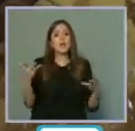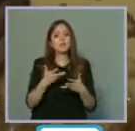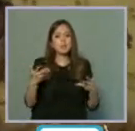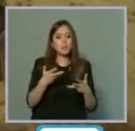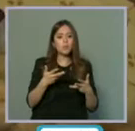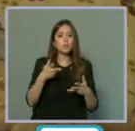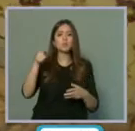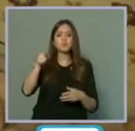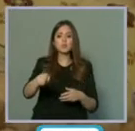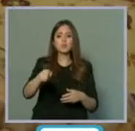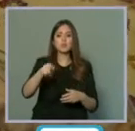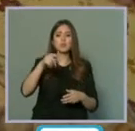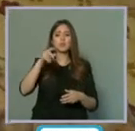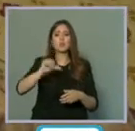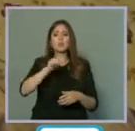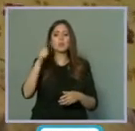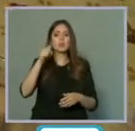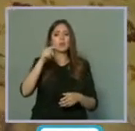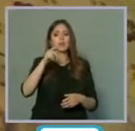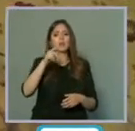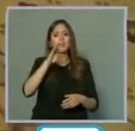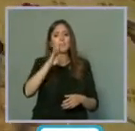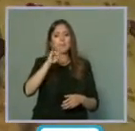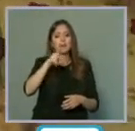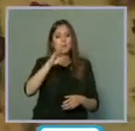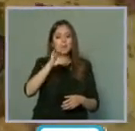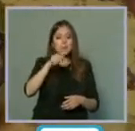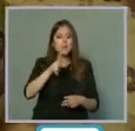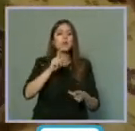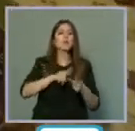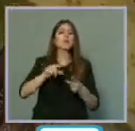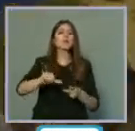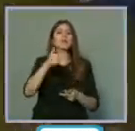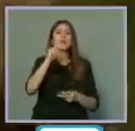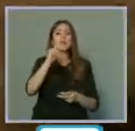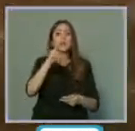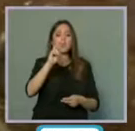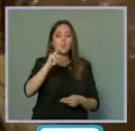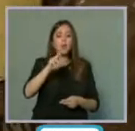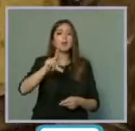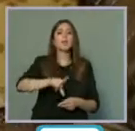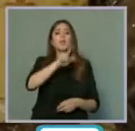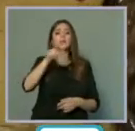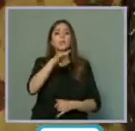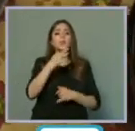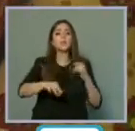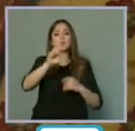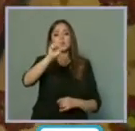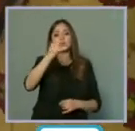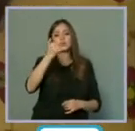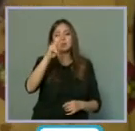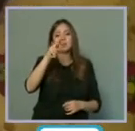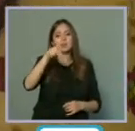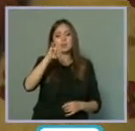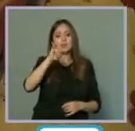después hacemos Yogur. tvorog, Ah, y joco, después ¿cómo se llama? hacemos Requesón. sirniki. ¿Ese es un pastelillo de